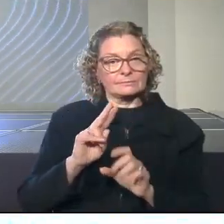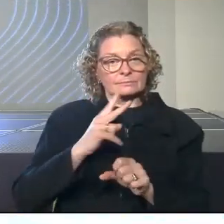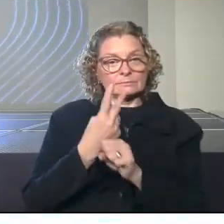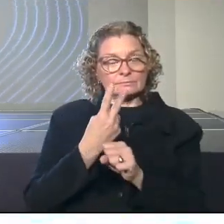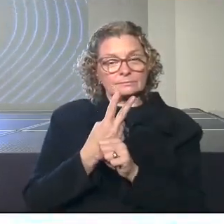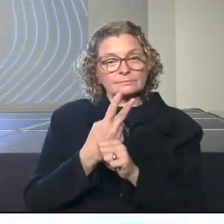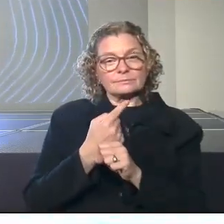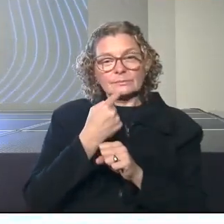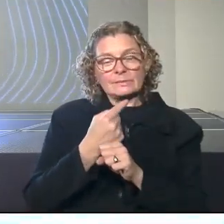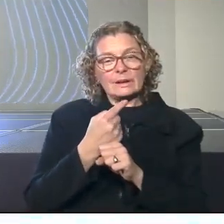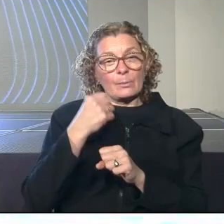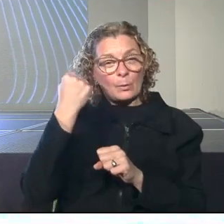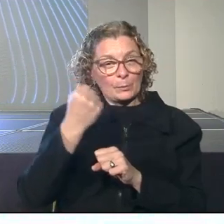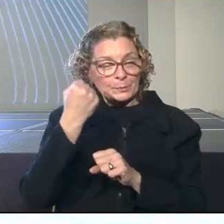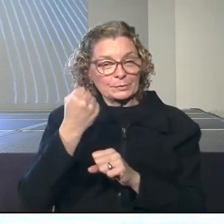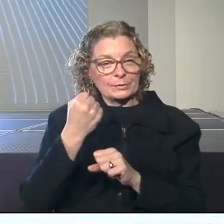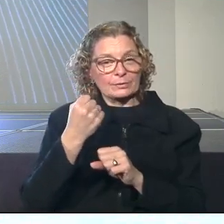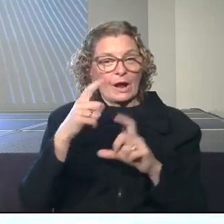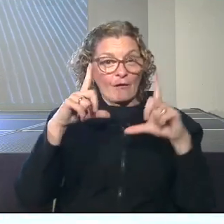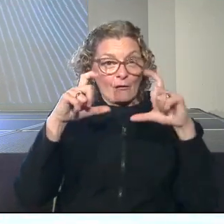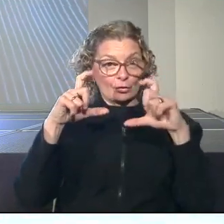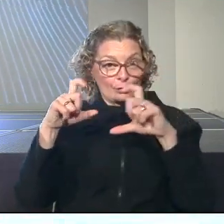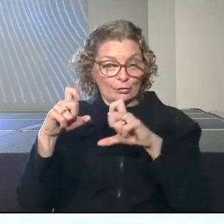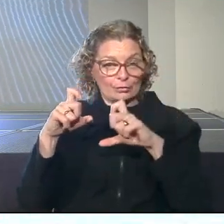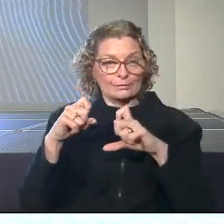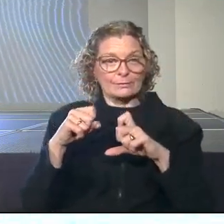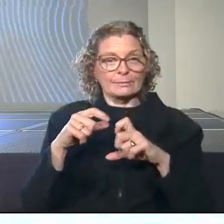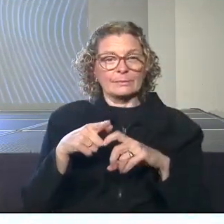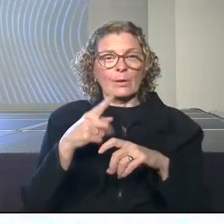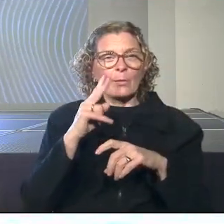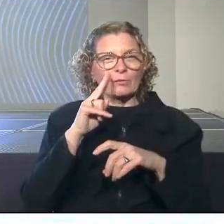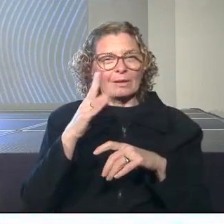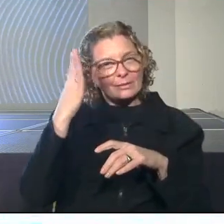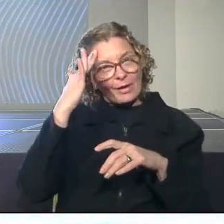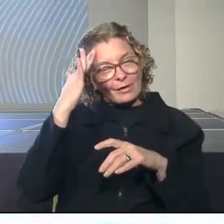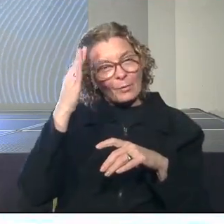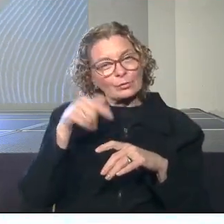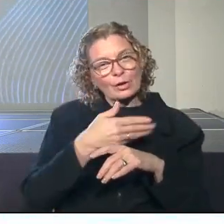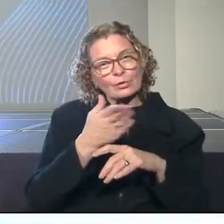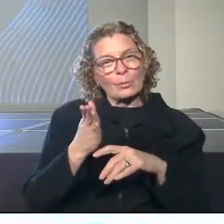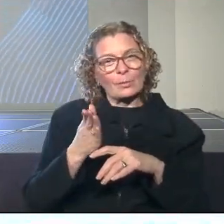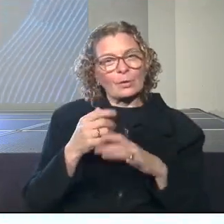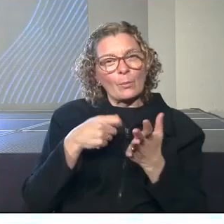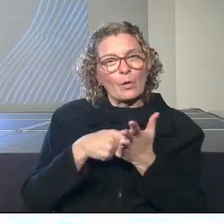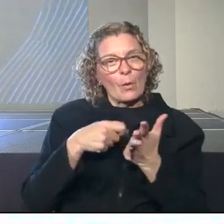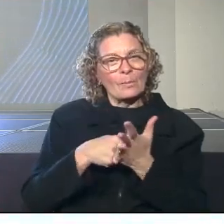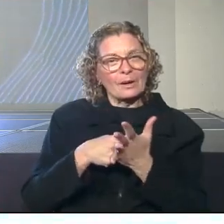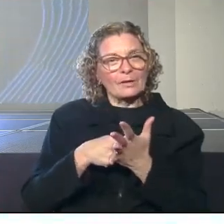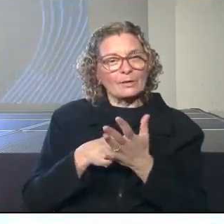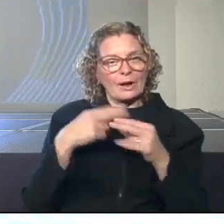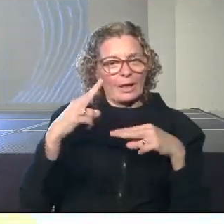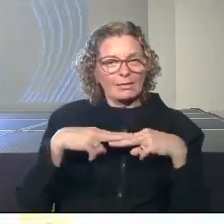Segundo atributo muy importante, las fotos. Como bien sabrán ustedes mismos también como compradores